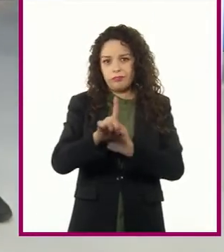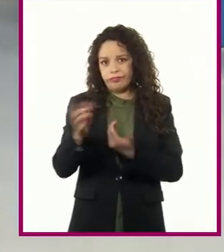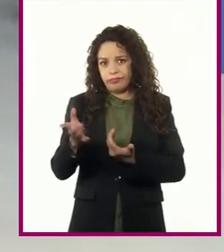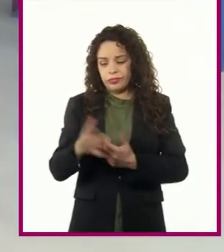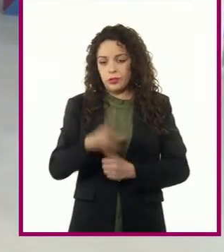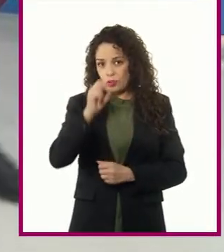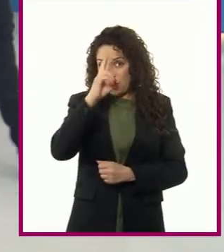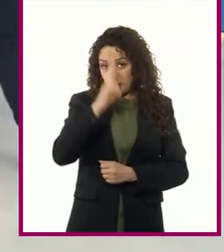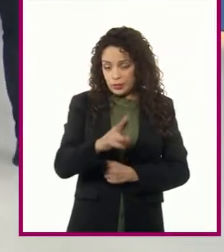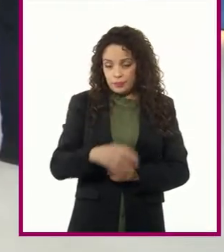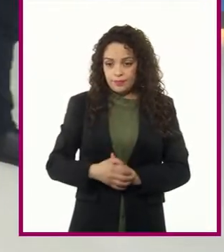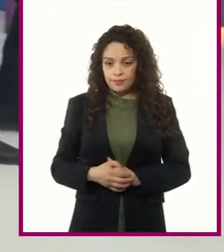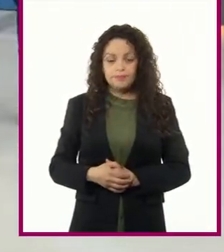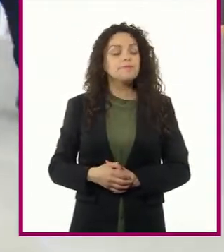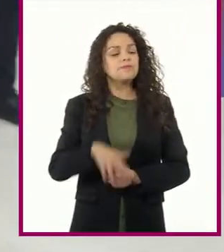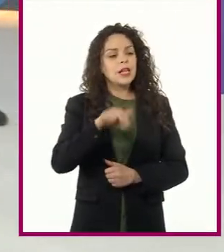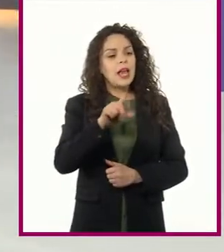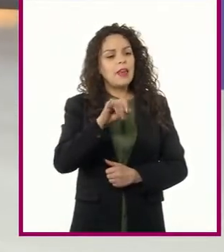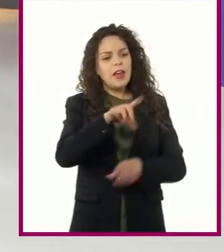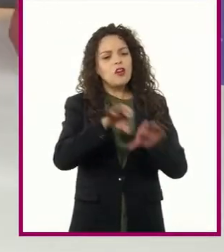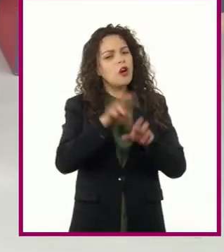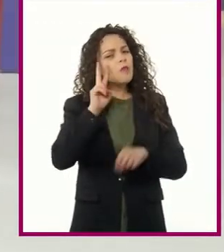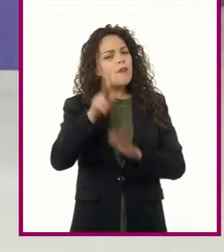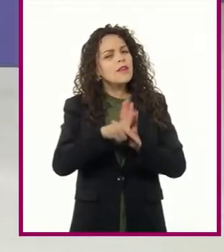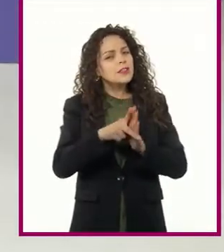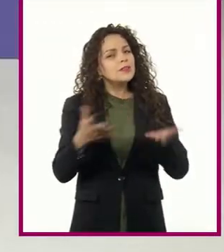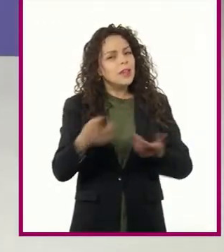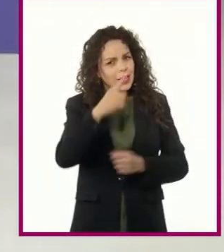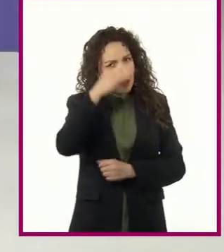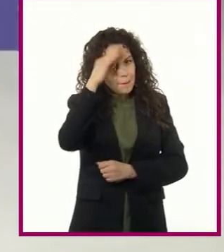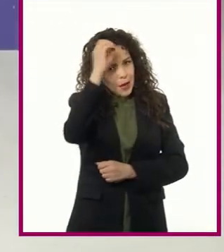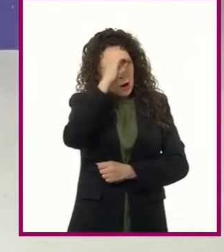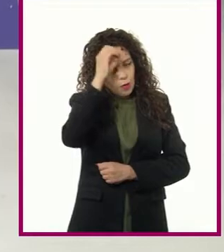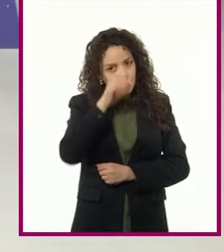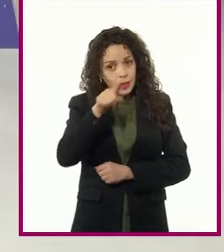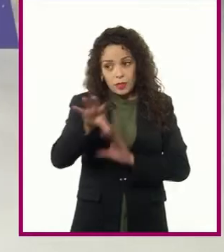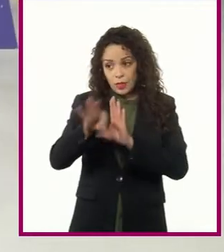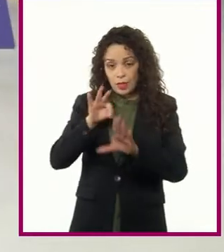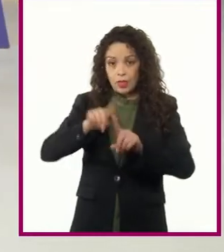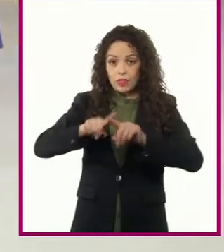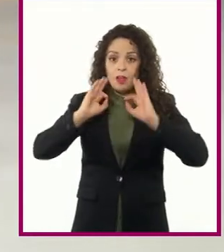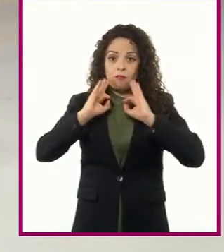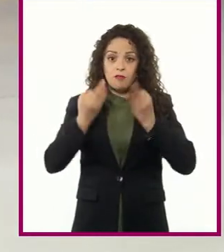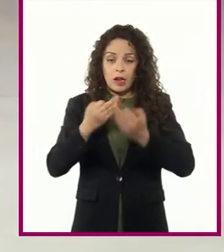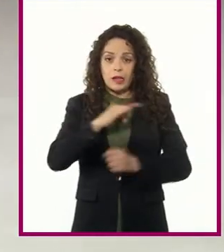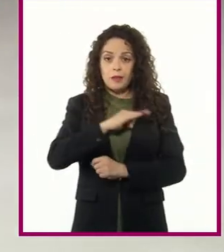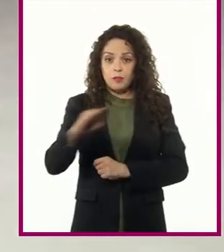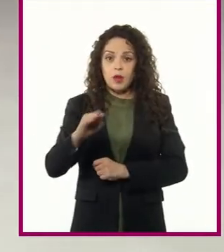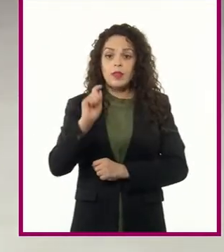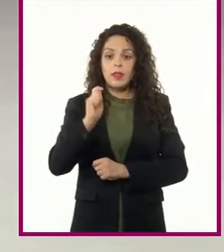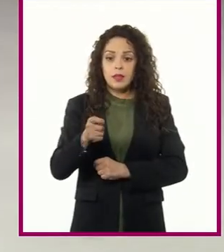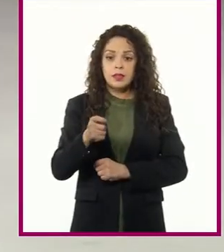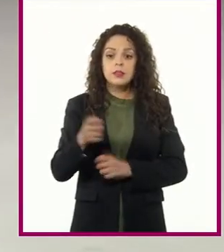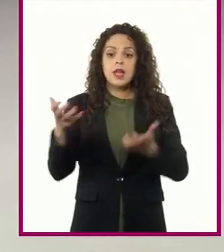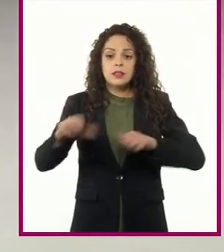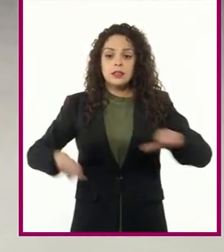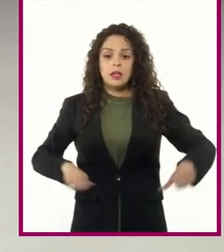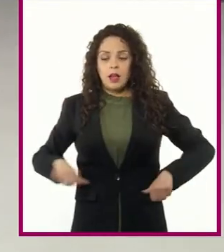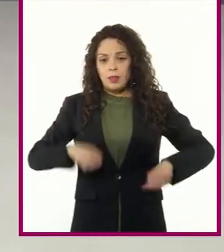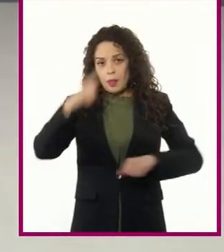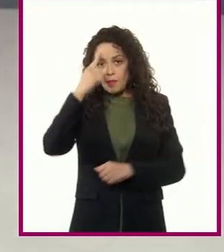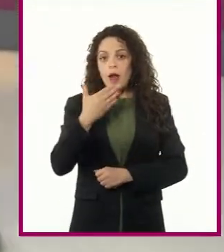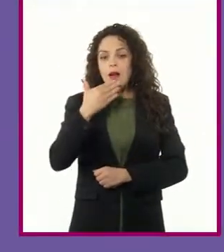Nadia, ¿qué te pareció el video? Allá en casita, seguramente encontraron varias formas en las que pueden poner en práctica la